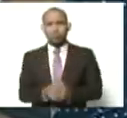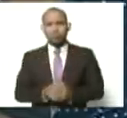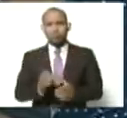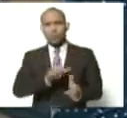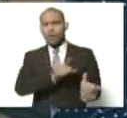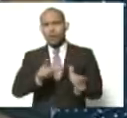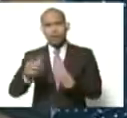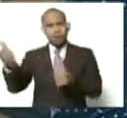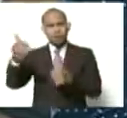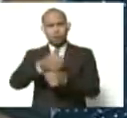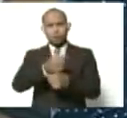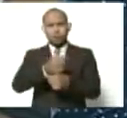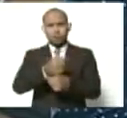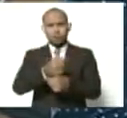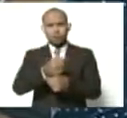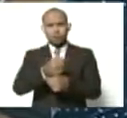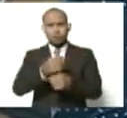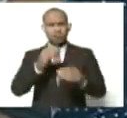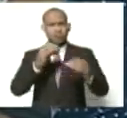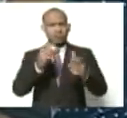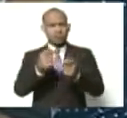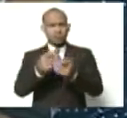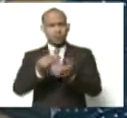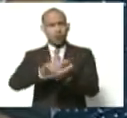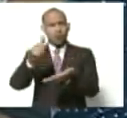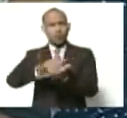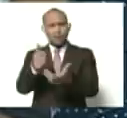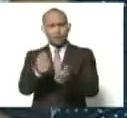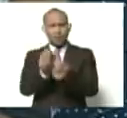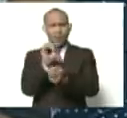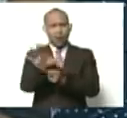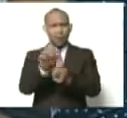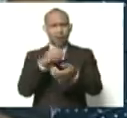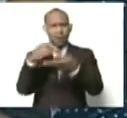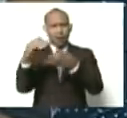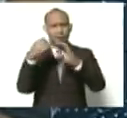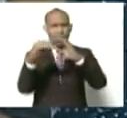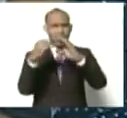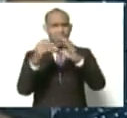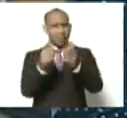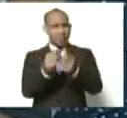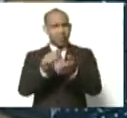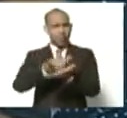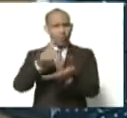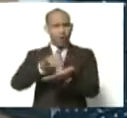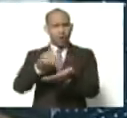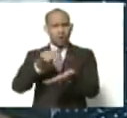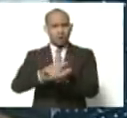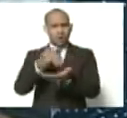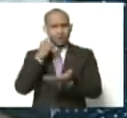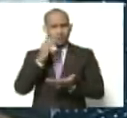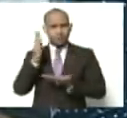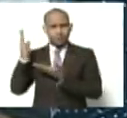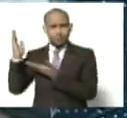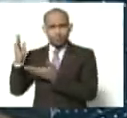capturas de las comunicaciones por WhatsApp entre este señor Richard Alberto Grillet